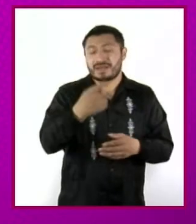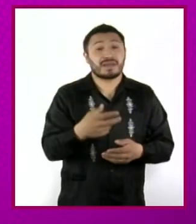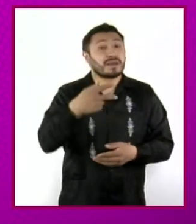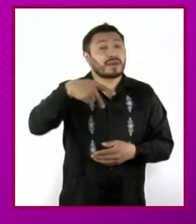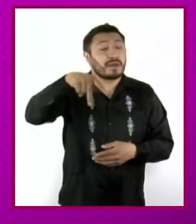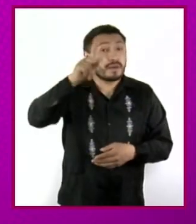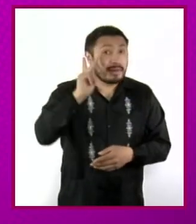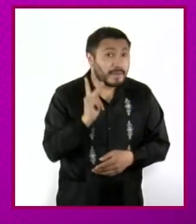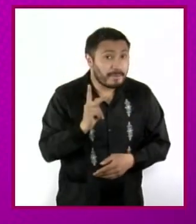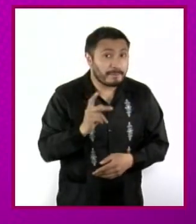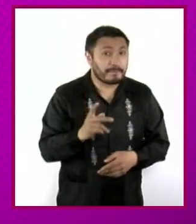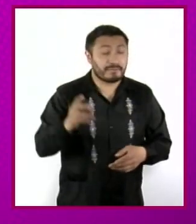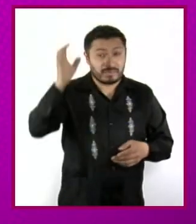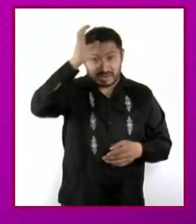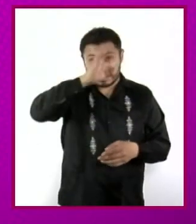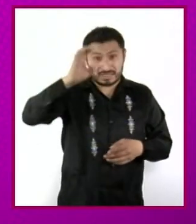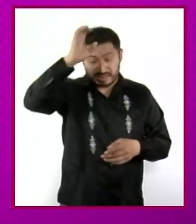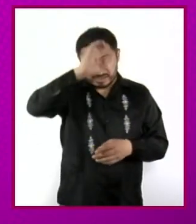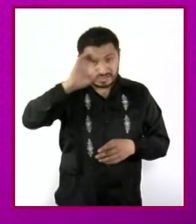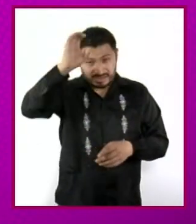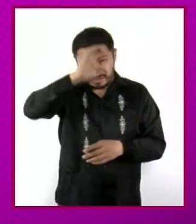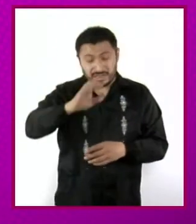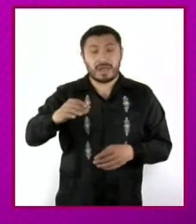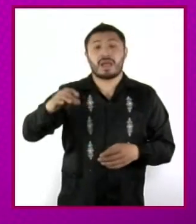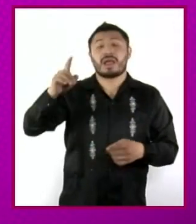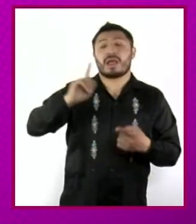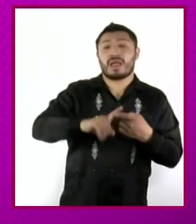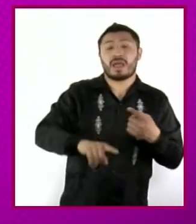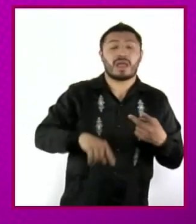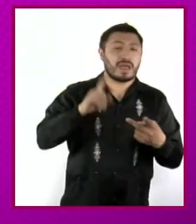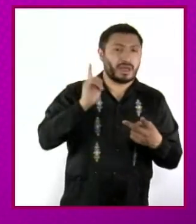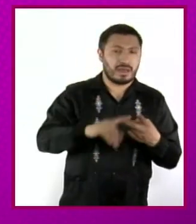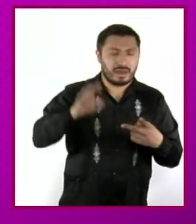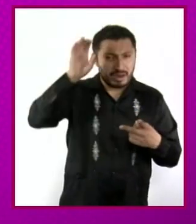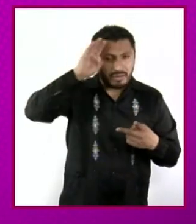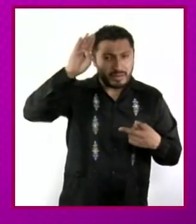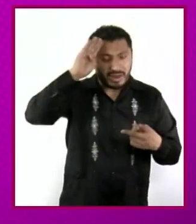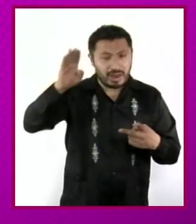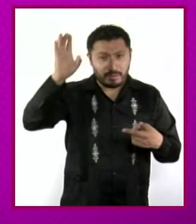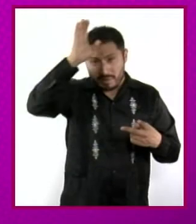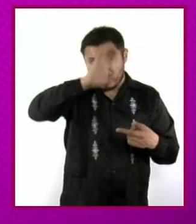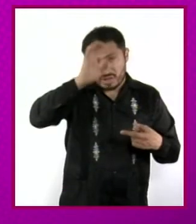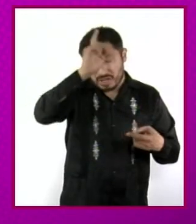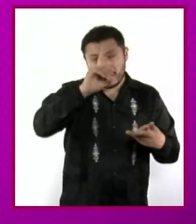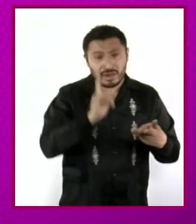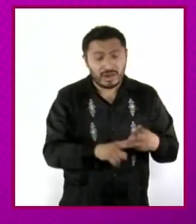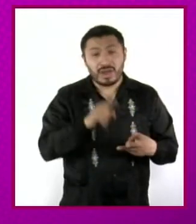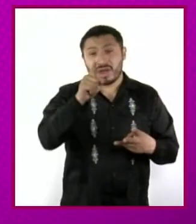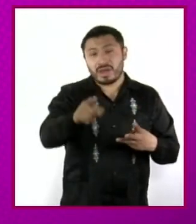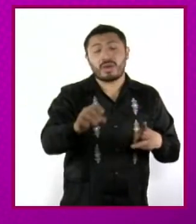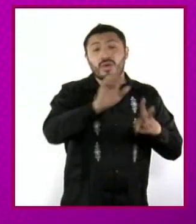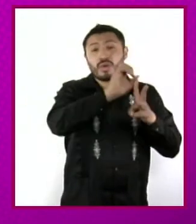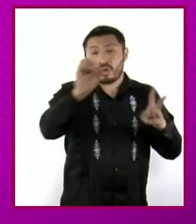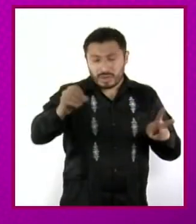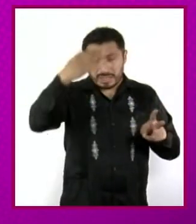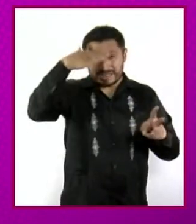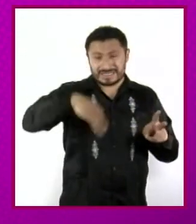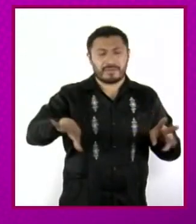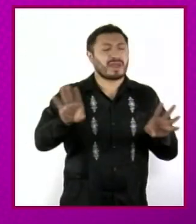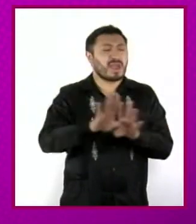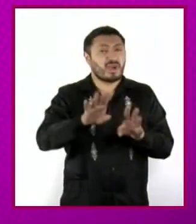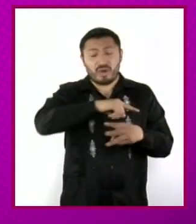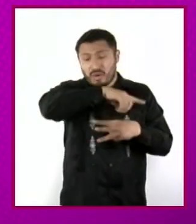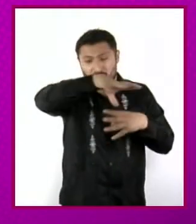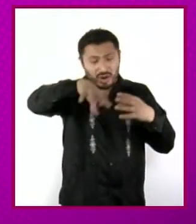pero el cientificismo, el pensamiento científico, el cómo organizamos nuestro saber